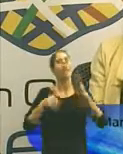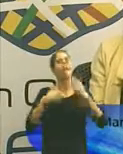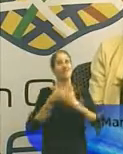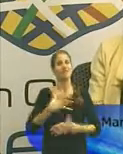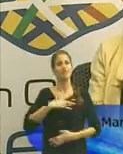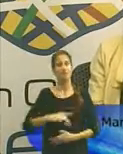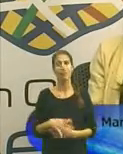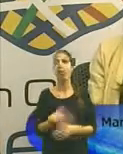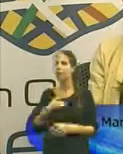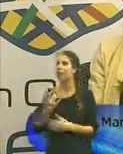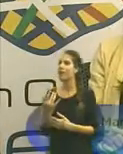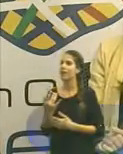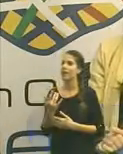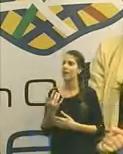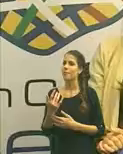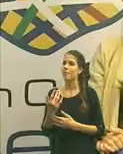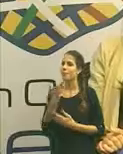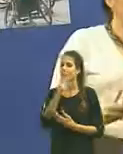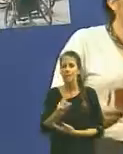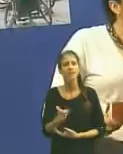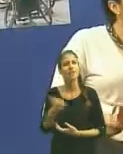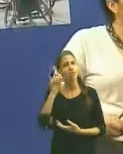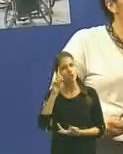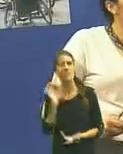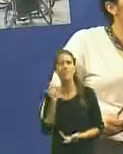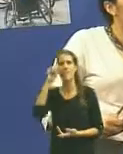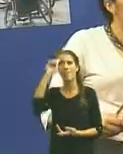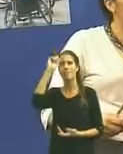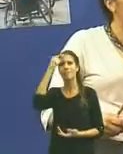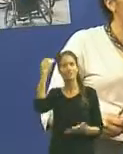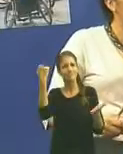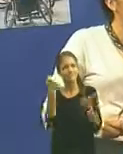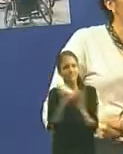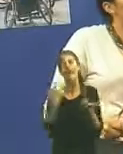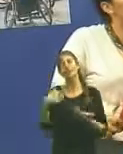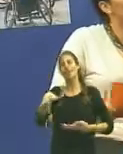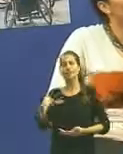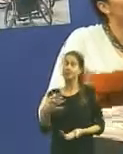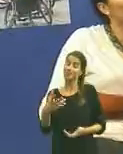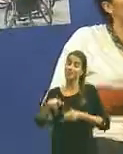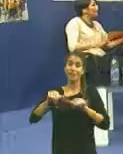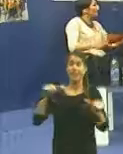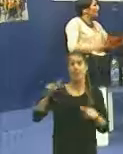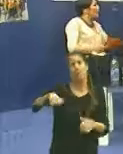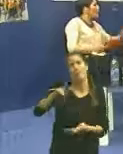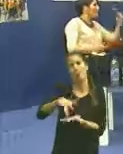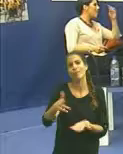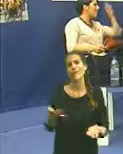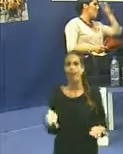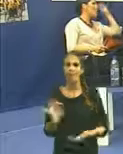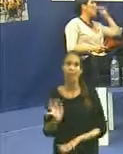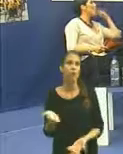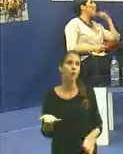quizás desconocimientos, ¿no? Barreras fruto de prejuicios o desconocimientos que podamos tener y decir, ah, no, es que eso nunca lo hemos